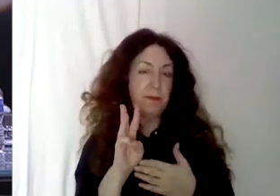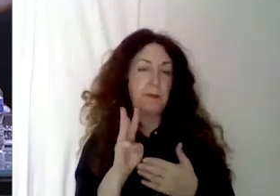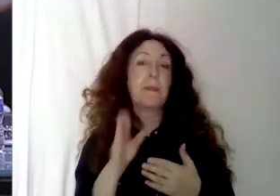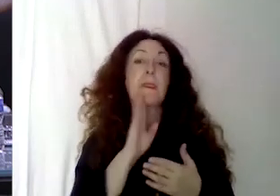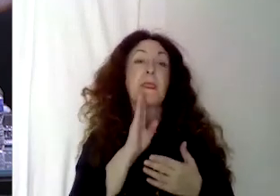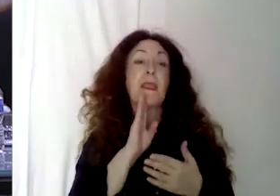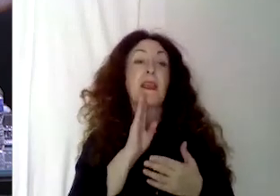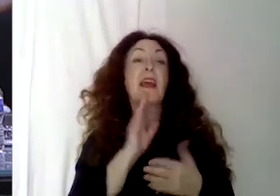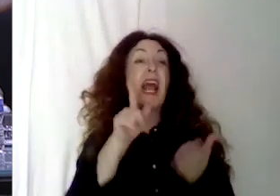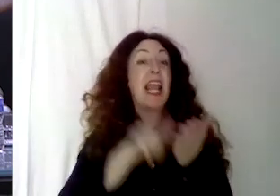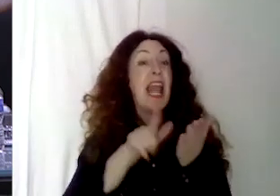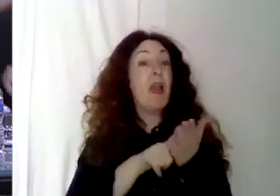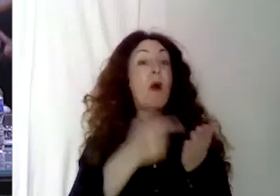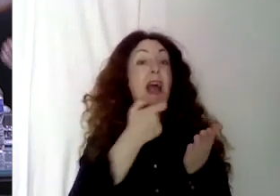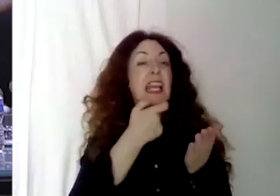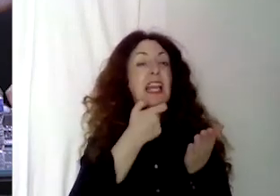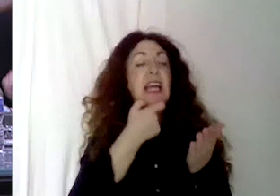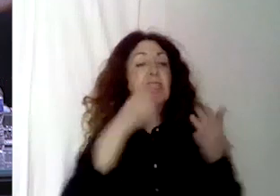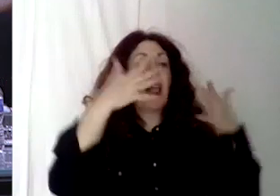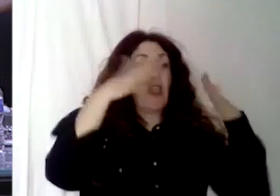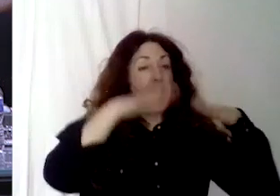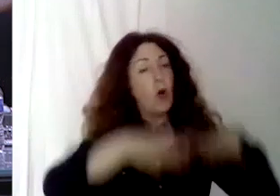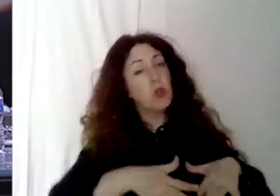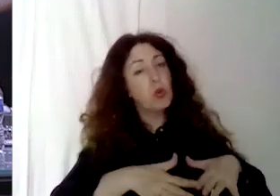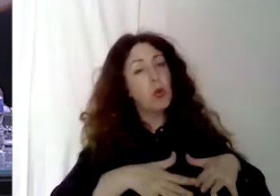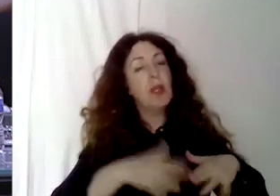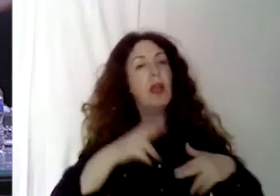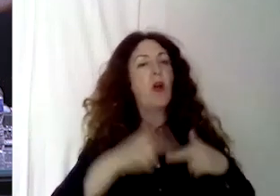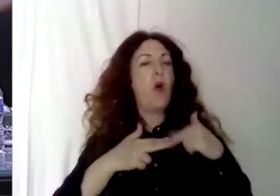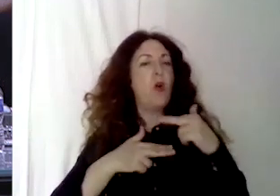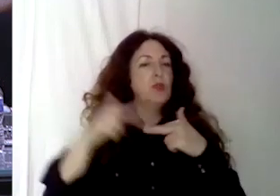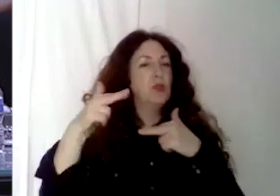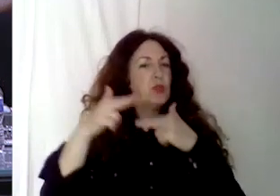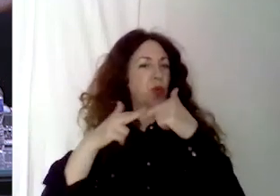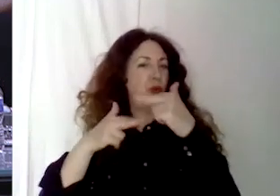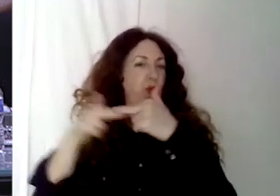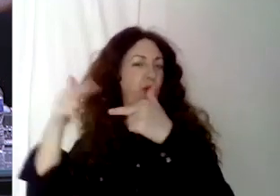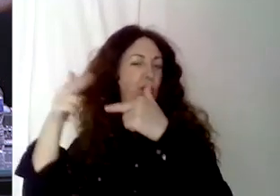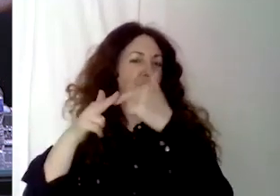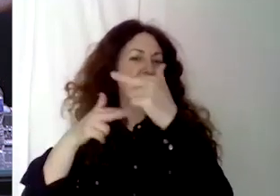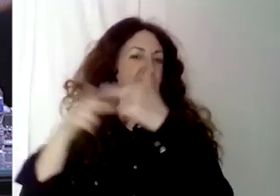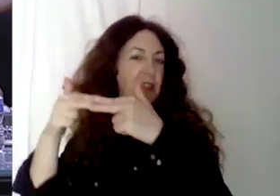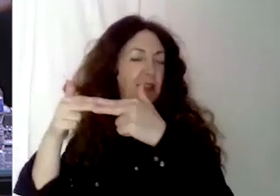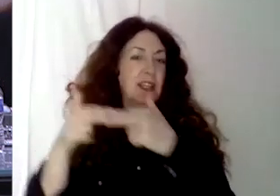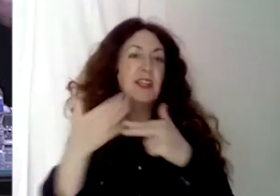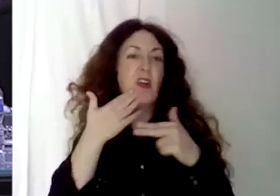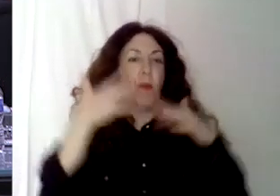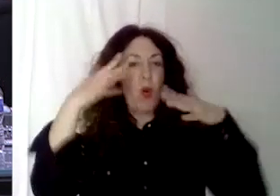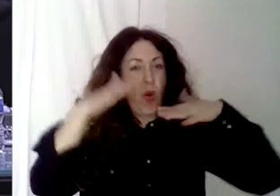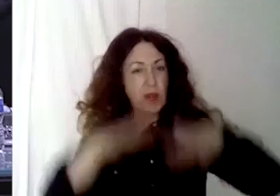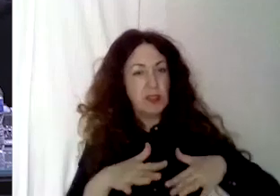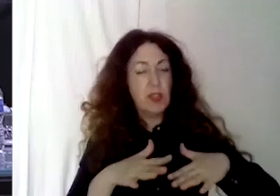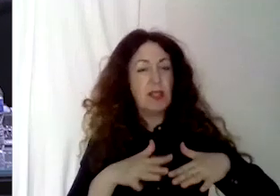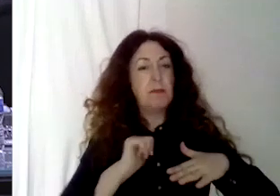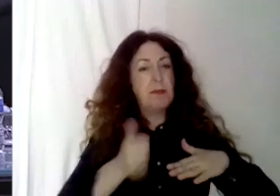para construirla, efectivamente. La ha deconstruido, la ha colocado bartesianamente en el grado cero para que